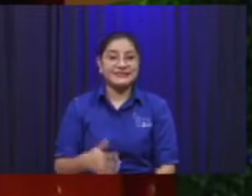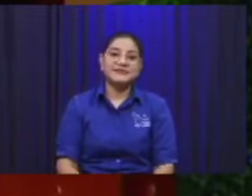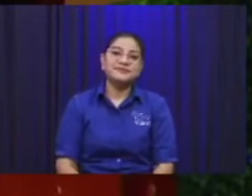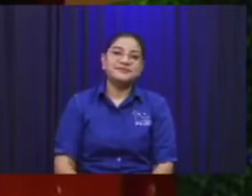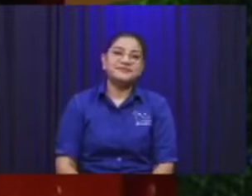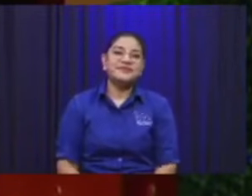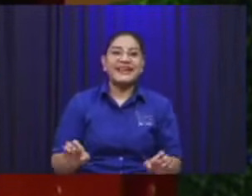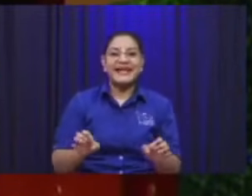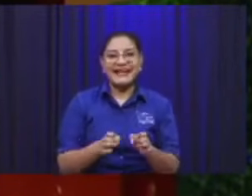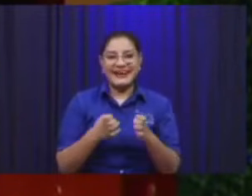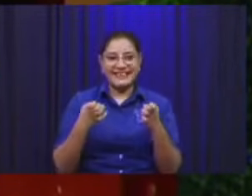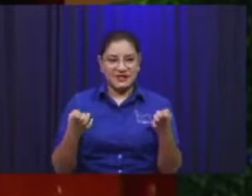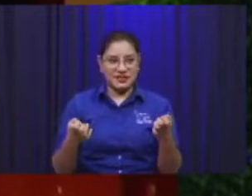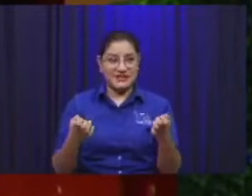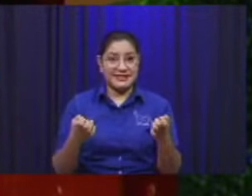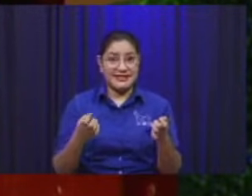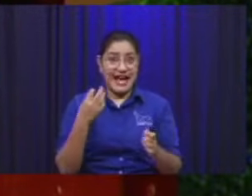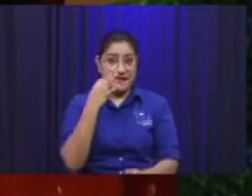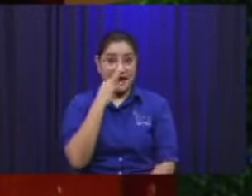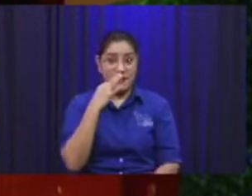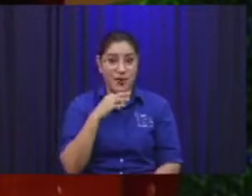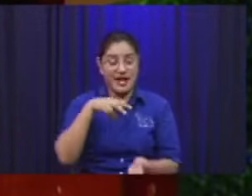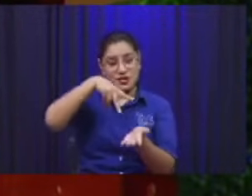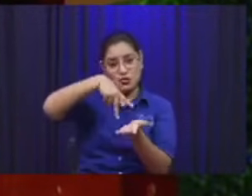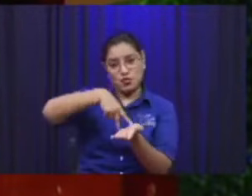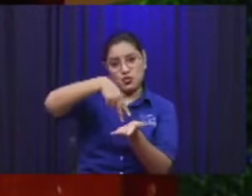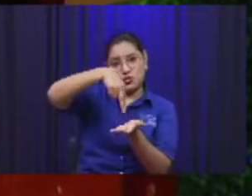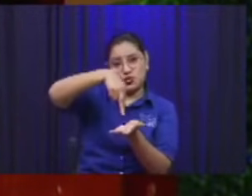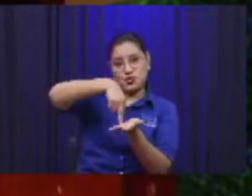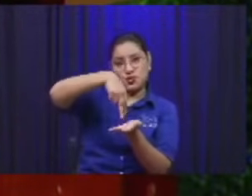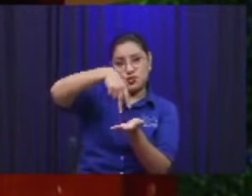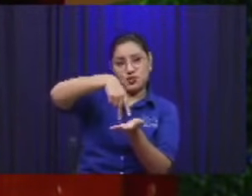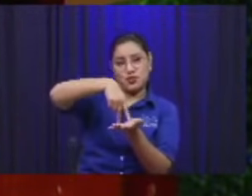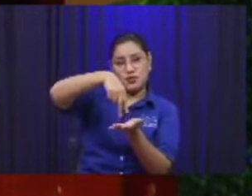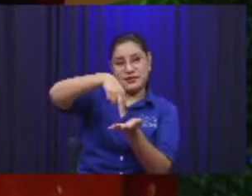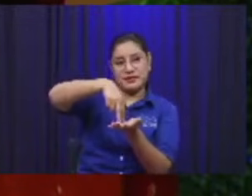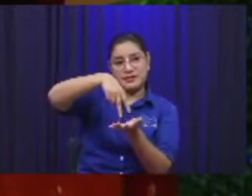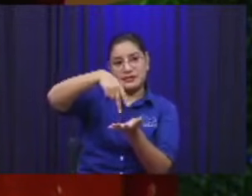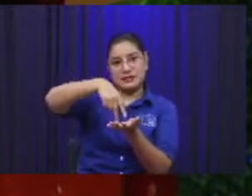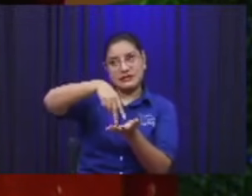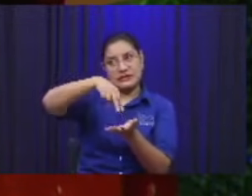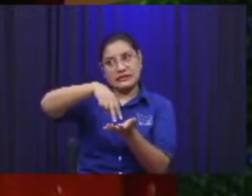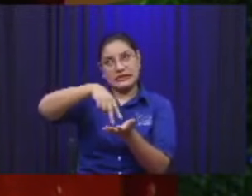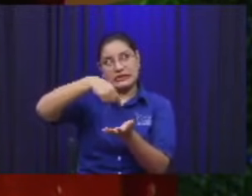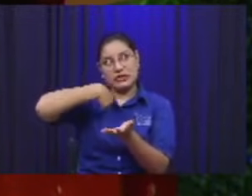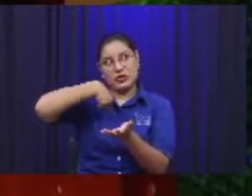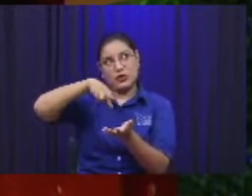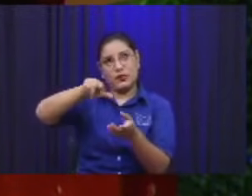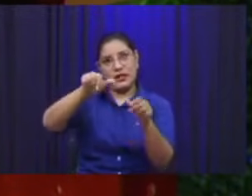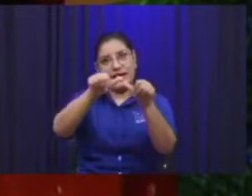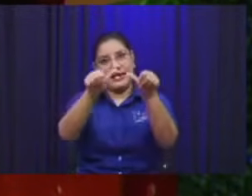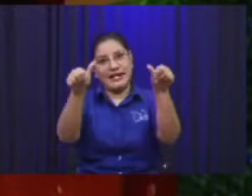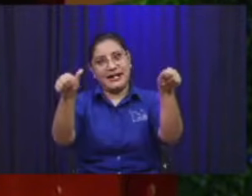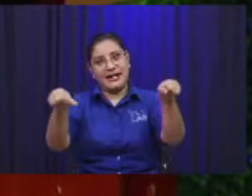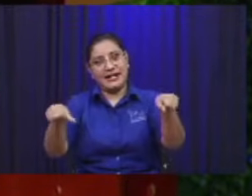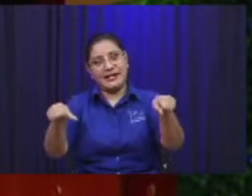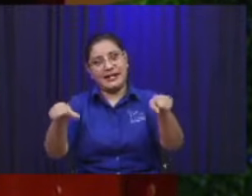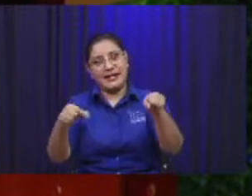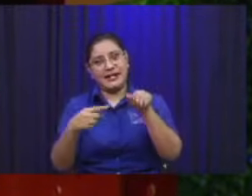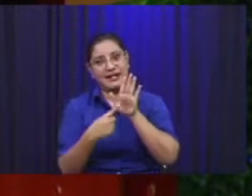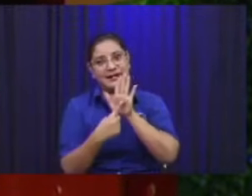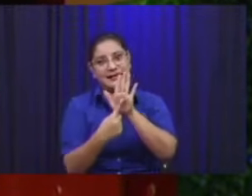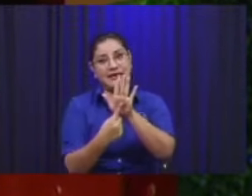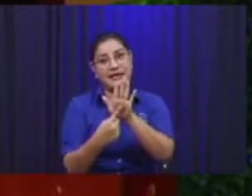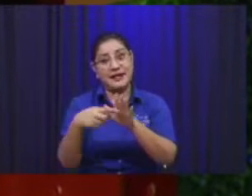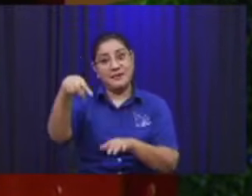entonces ahí va a la pero que esto no está bien porque voy al altar voy a morir sí pero que